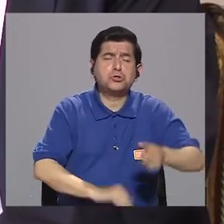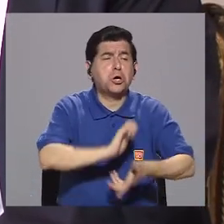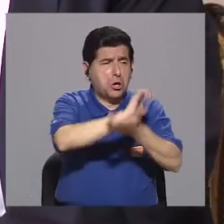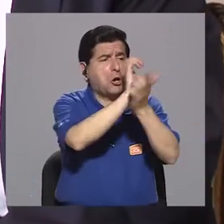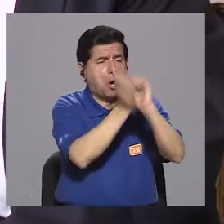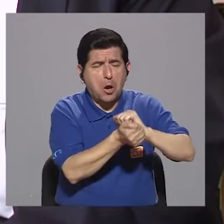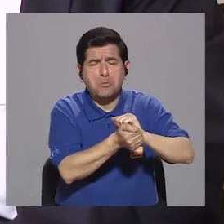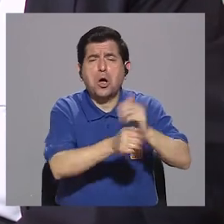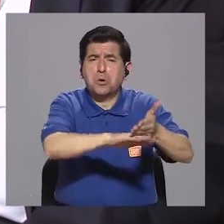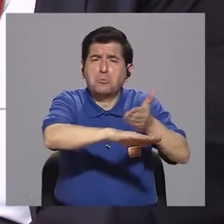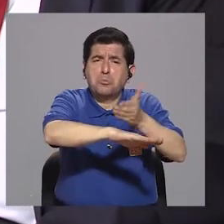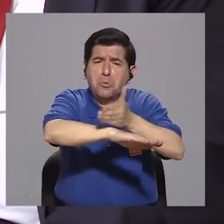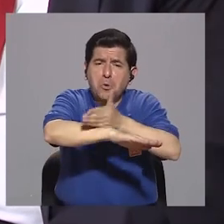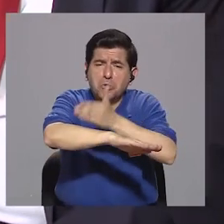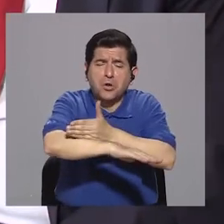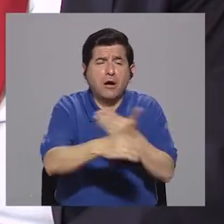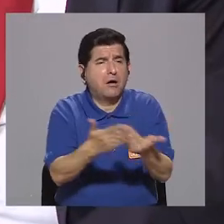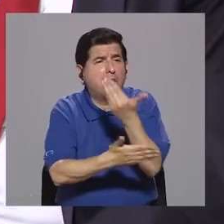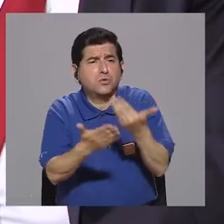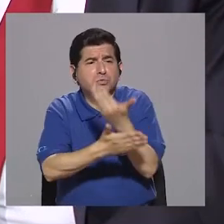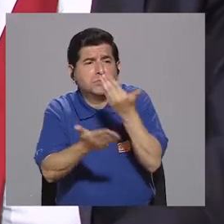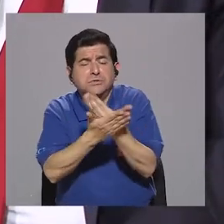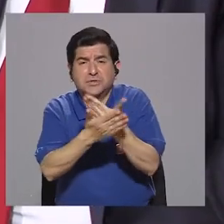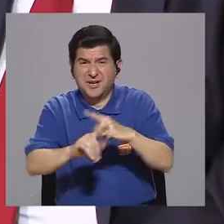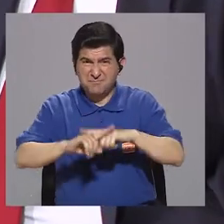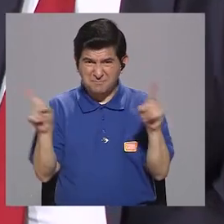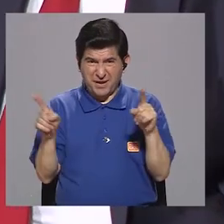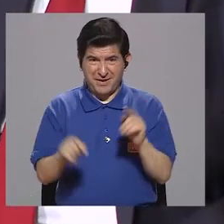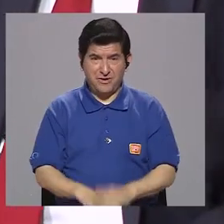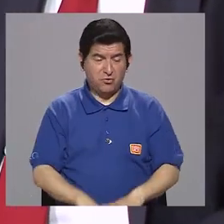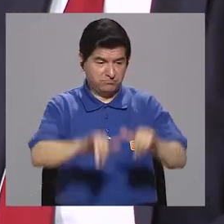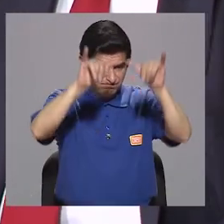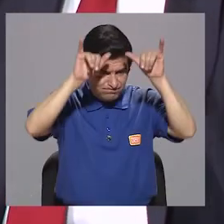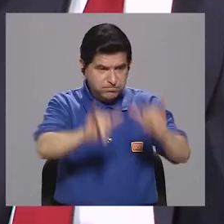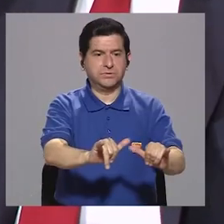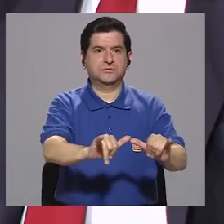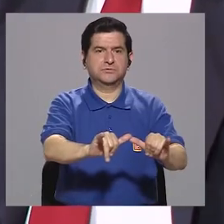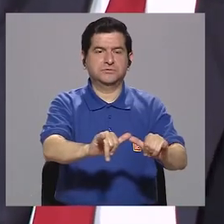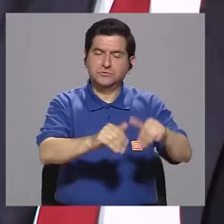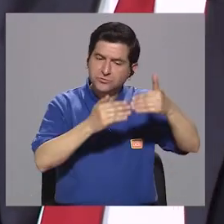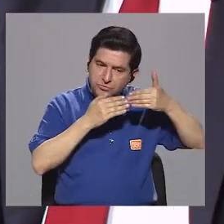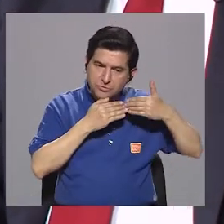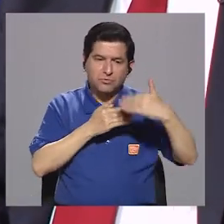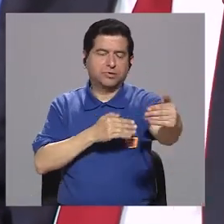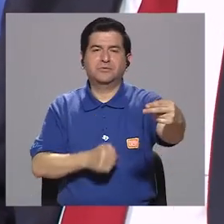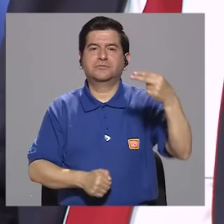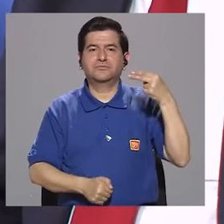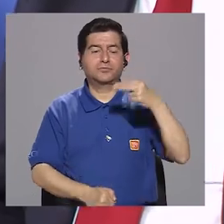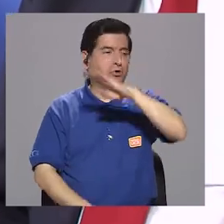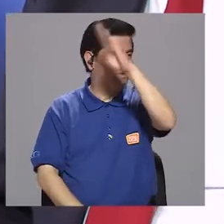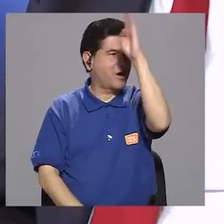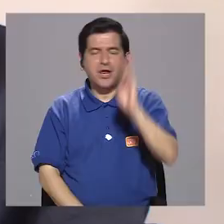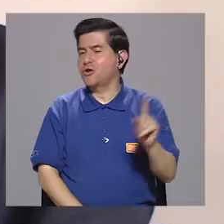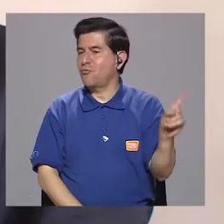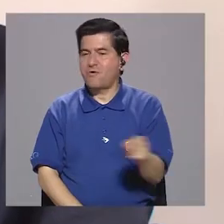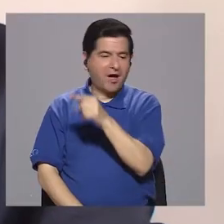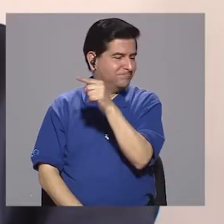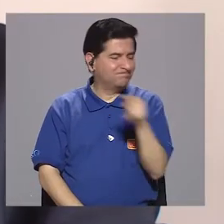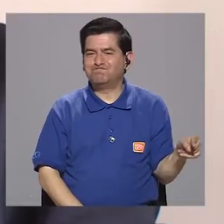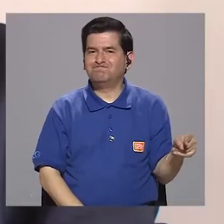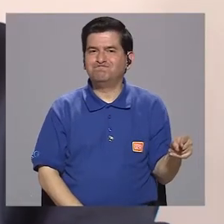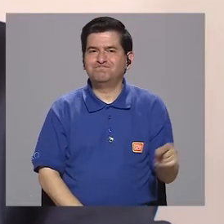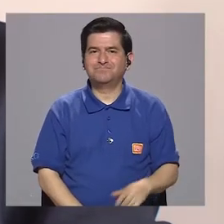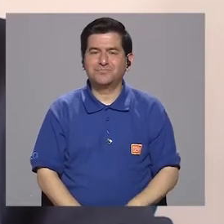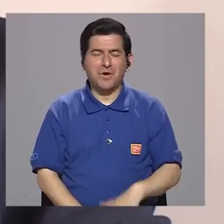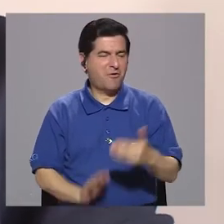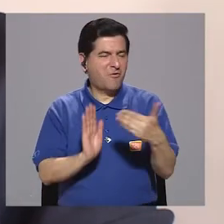cambiar, que se pueden mejorar, que se pueden actualizar, pero que ahí están y están para la historia. Y nunca se va a eliminar, ni van a